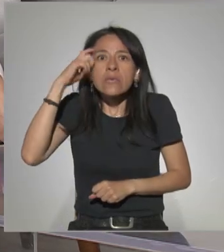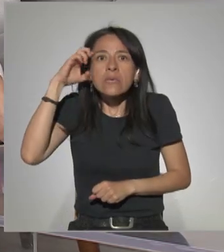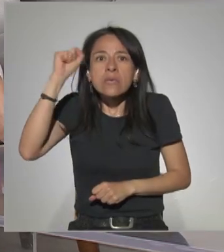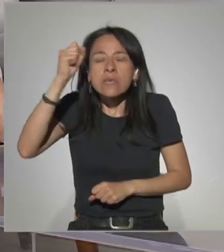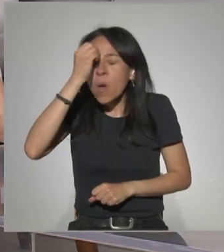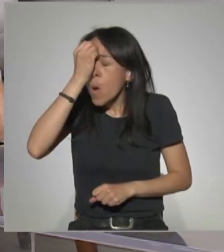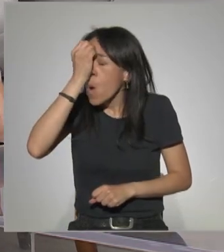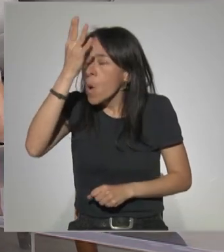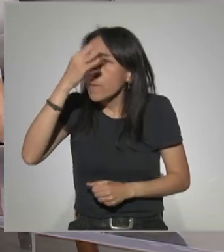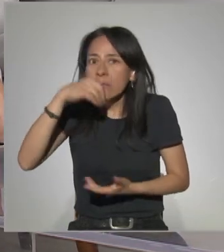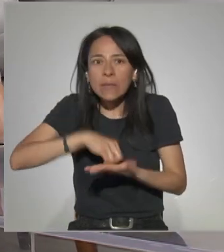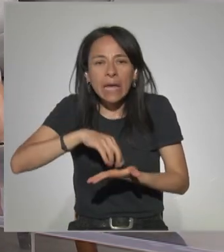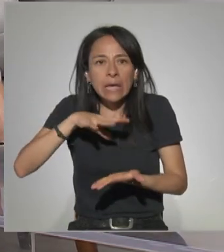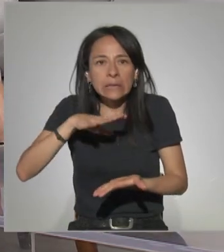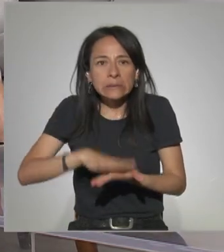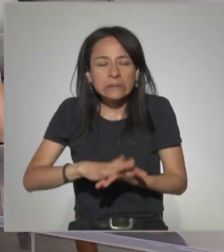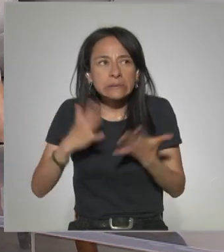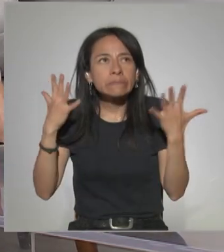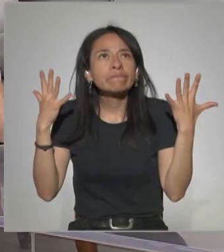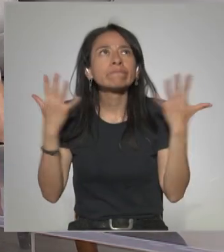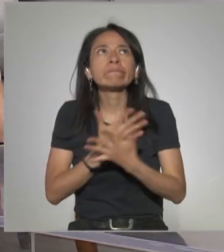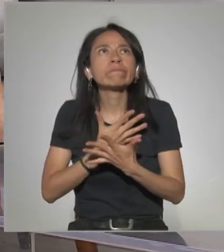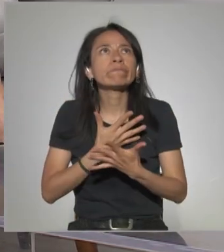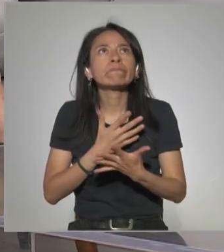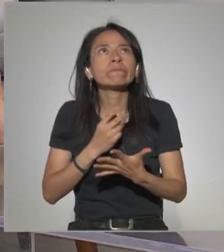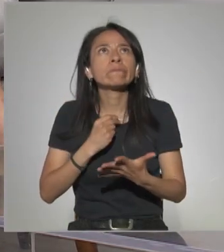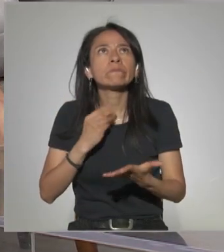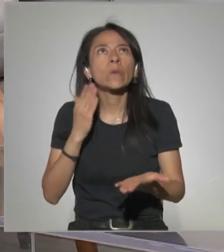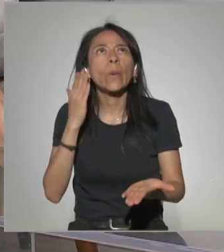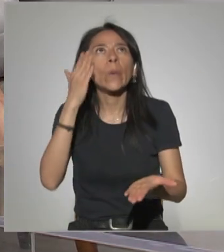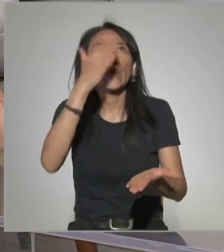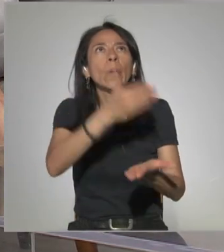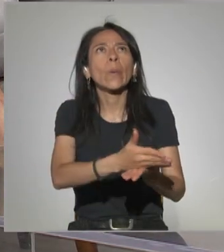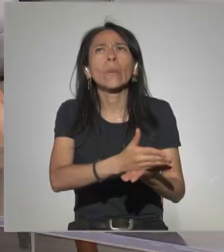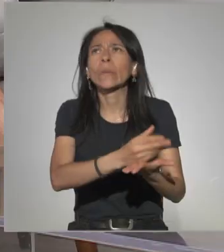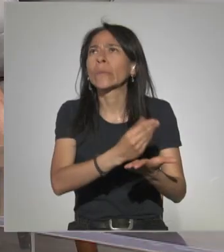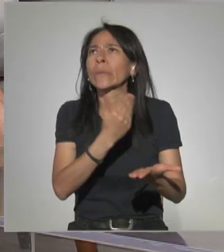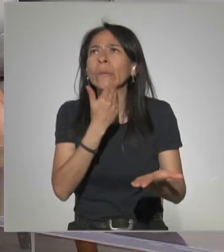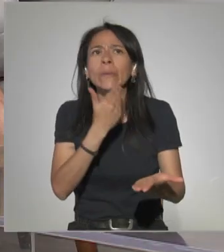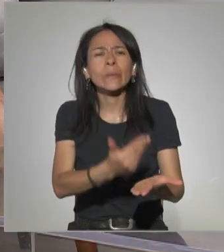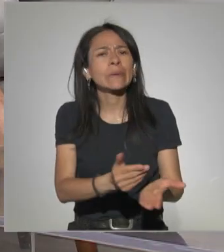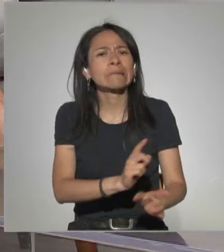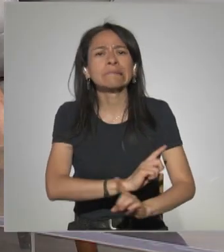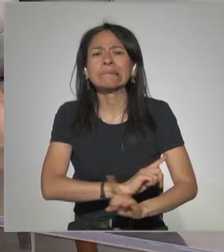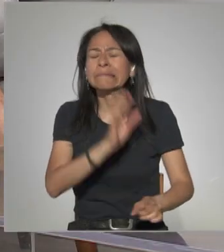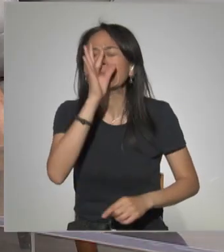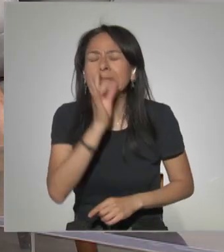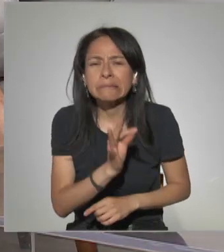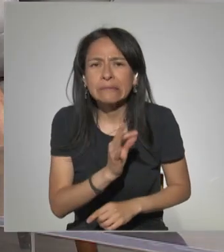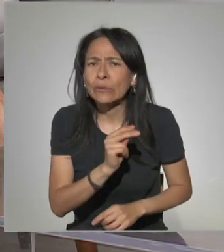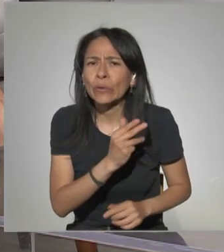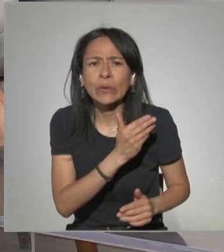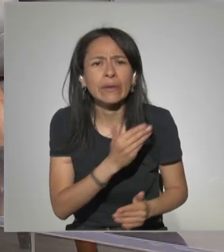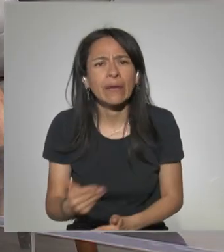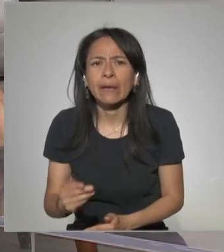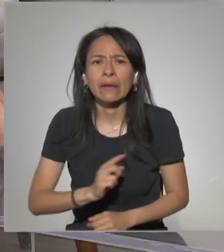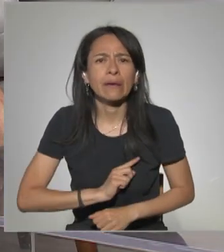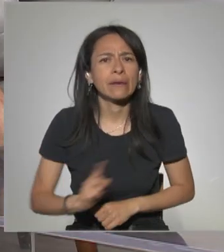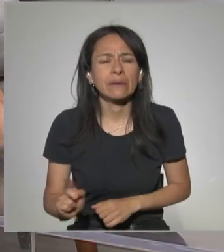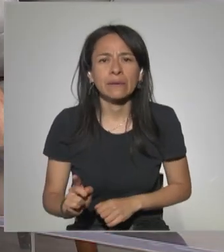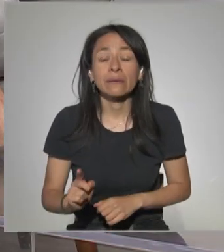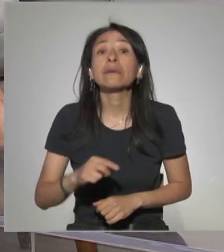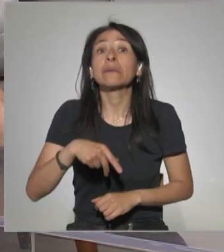no voy a llegar, el cortisol sube. Entonces, lo ideal es que hacia el fin del día, con